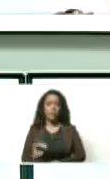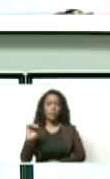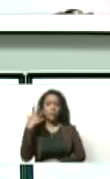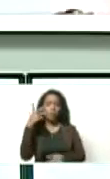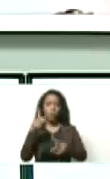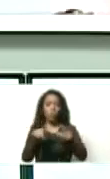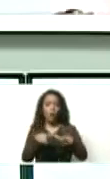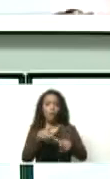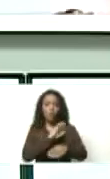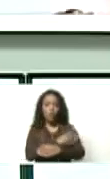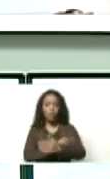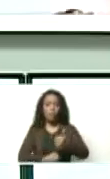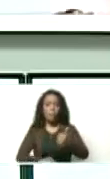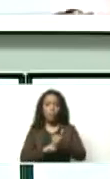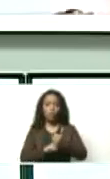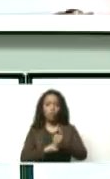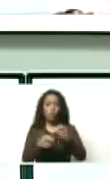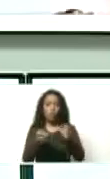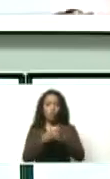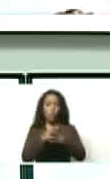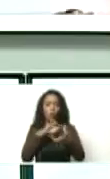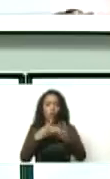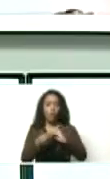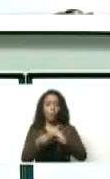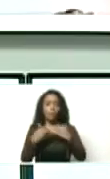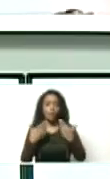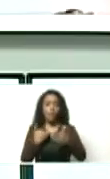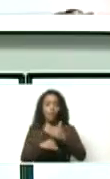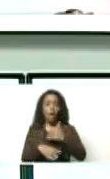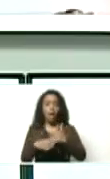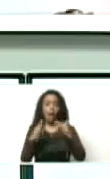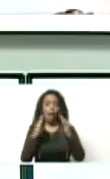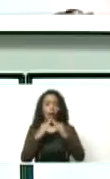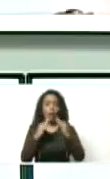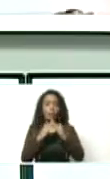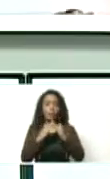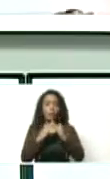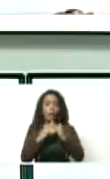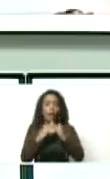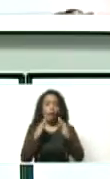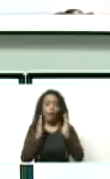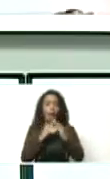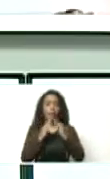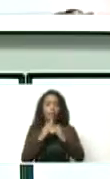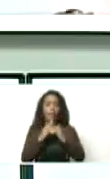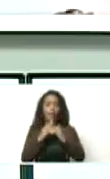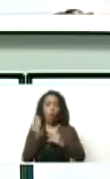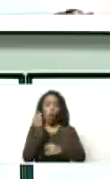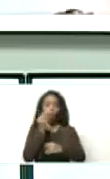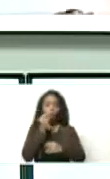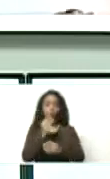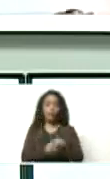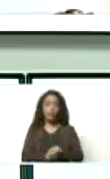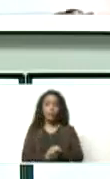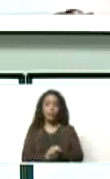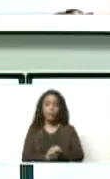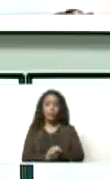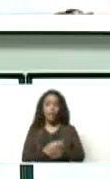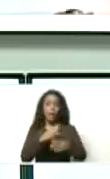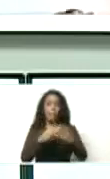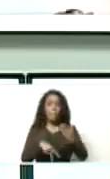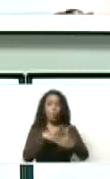lugar, el fortalecimiento de los combos CLAT que van a los hogares, las casas de alimentación y el